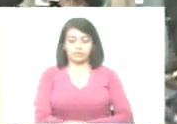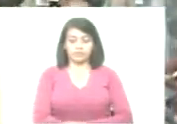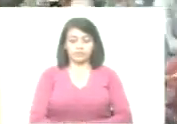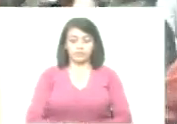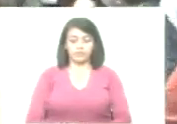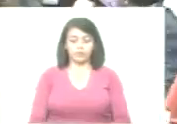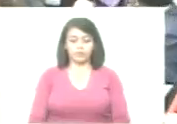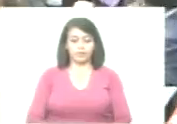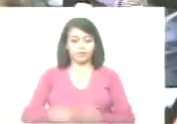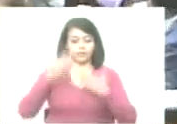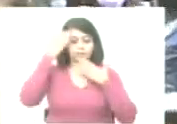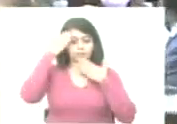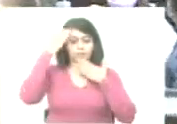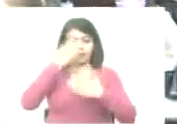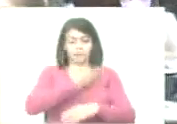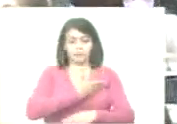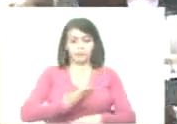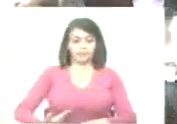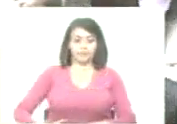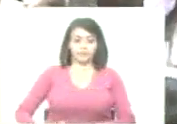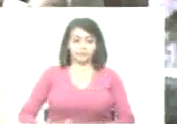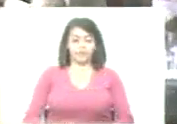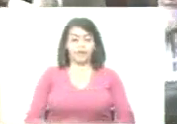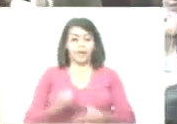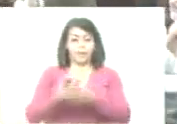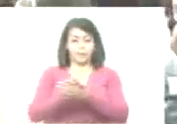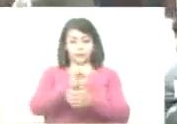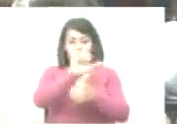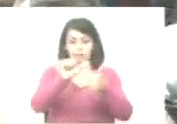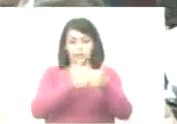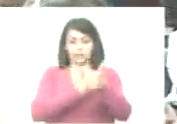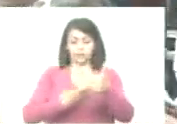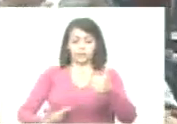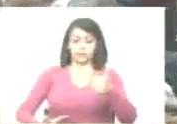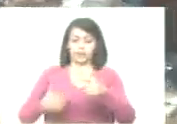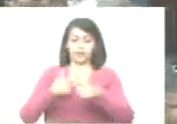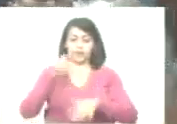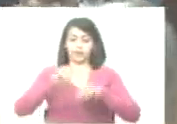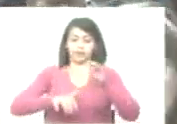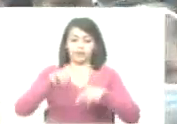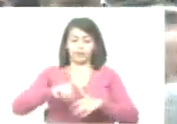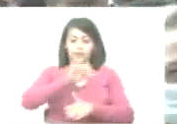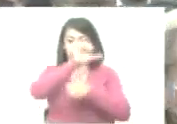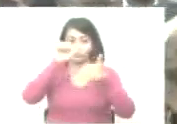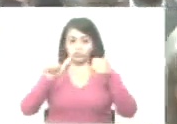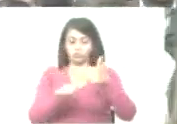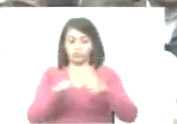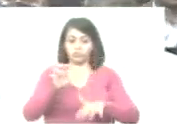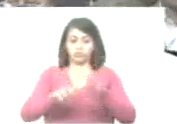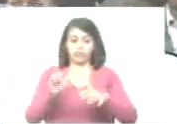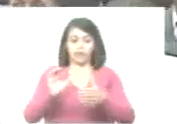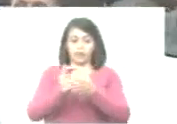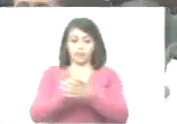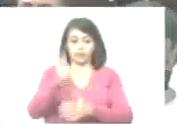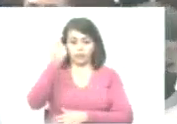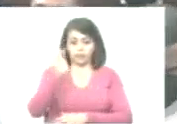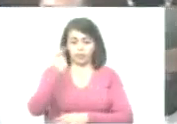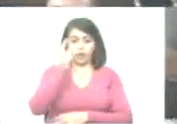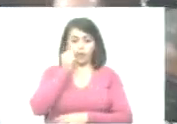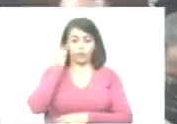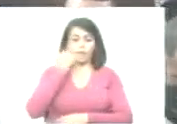Sí, saludos, presidente, compañera vicepresidenta, secretaria, subsecretaria, colegas diputados y diputadas.